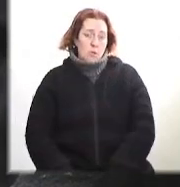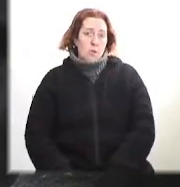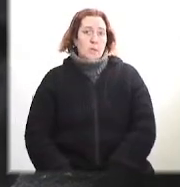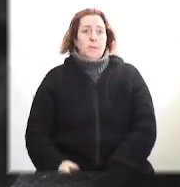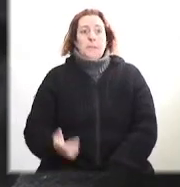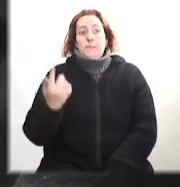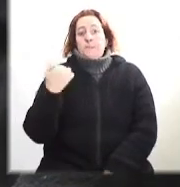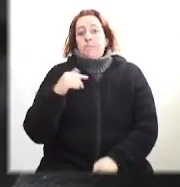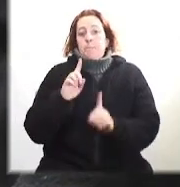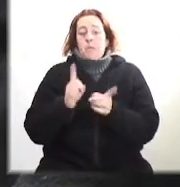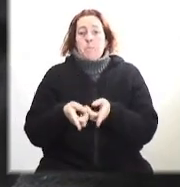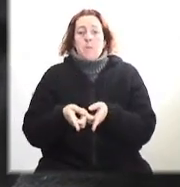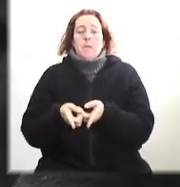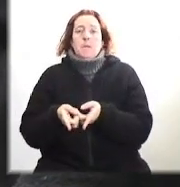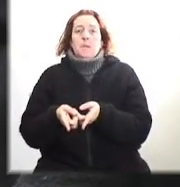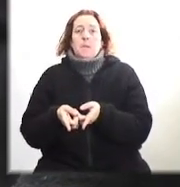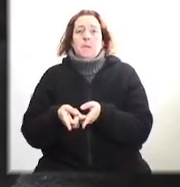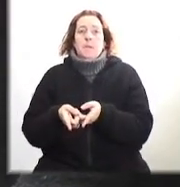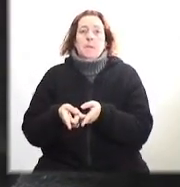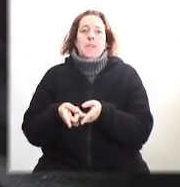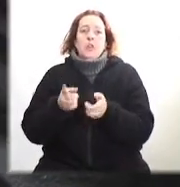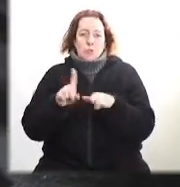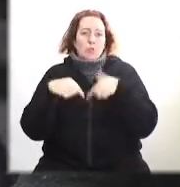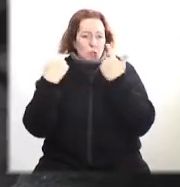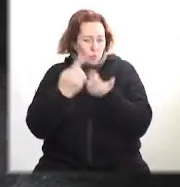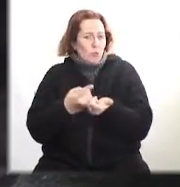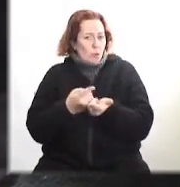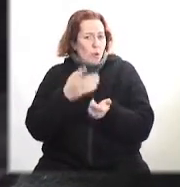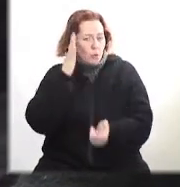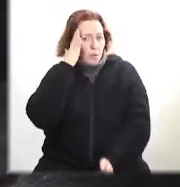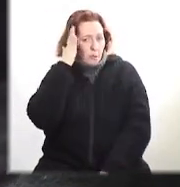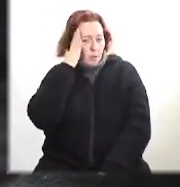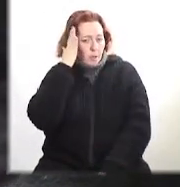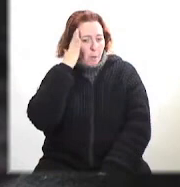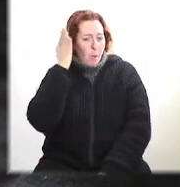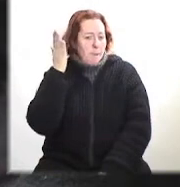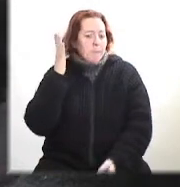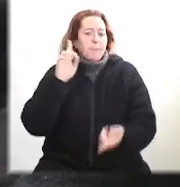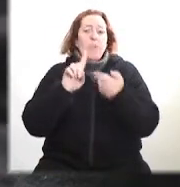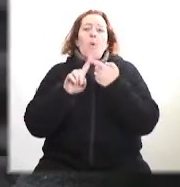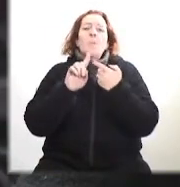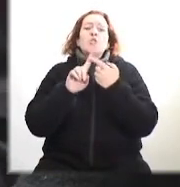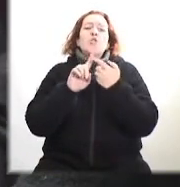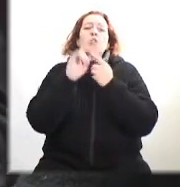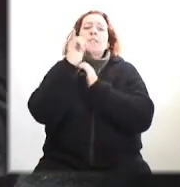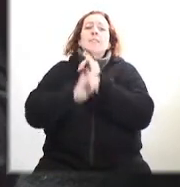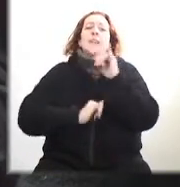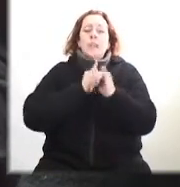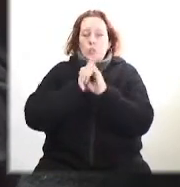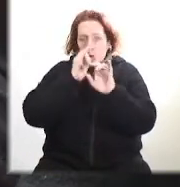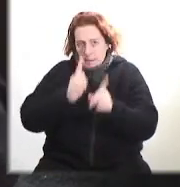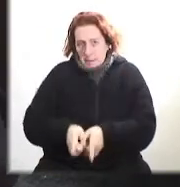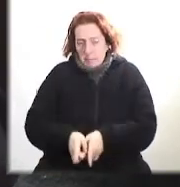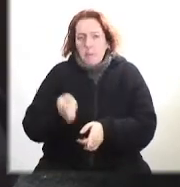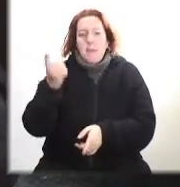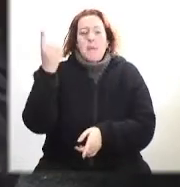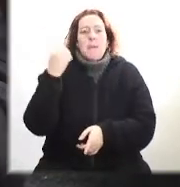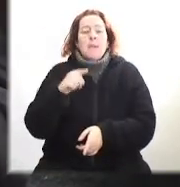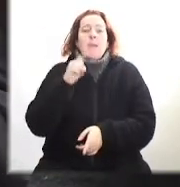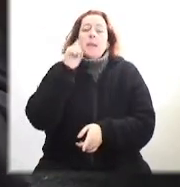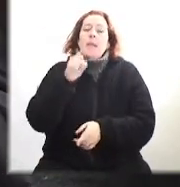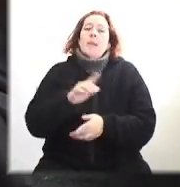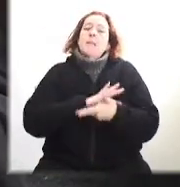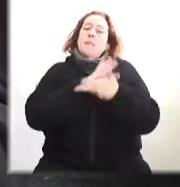Por cierto que no ignoramos las convenciones internacionales, pero en ese